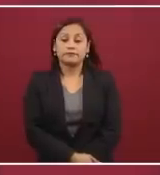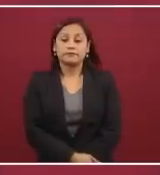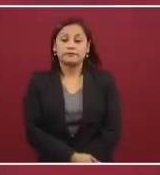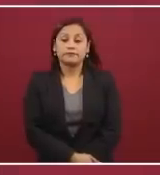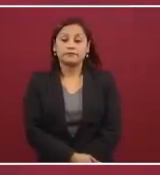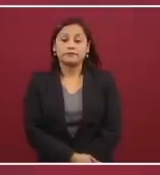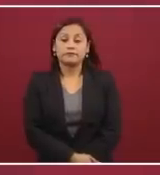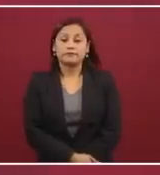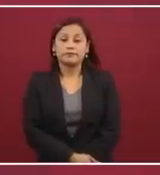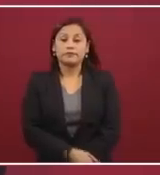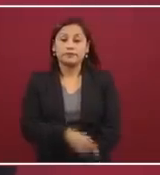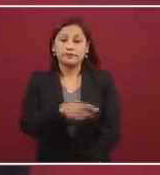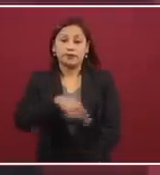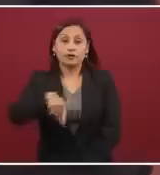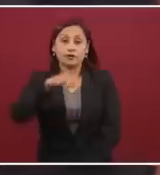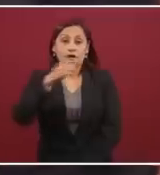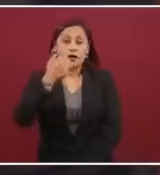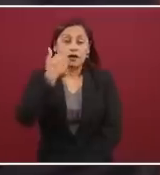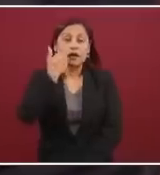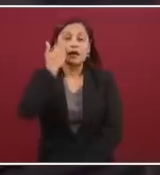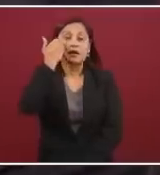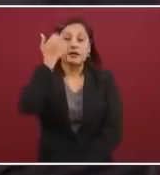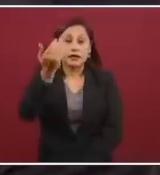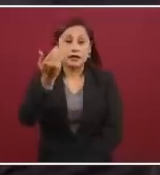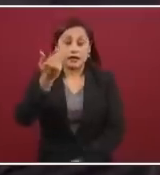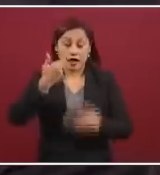inhumana que le dé la espalda